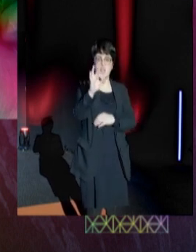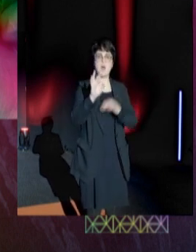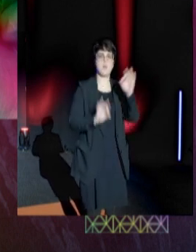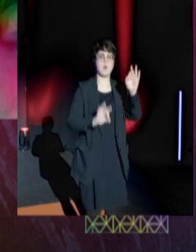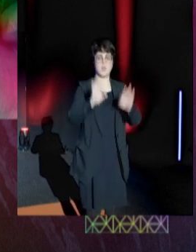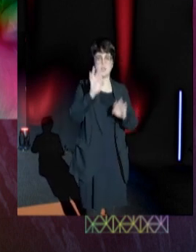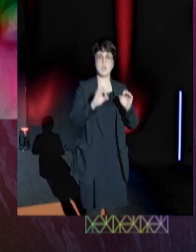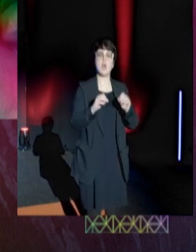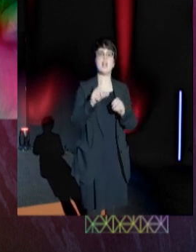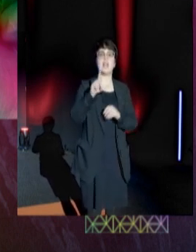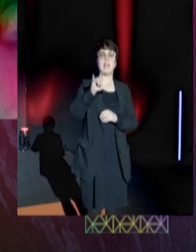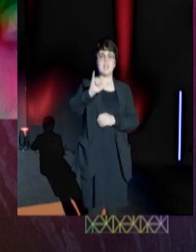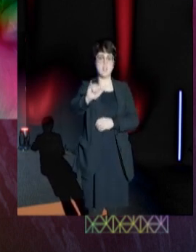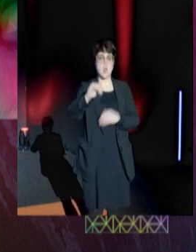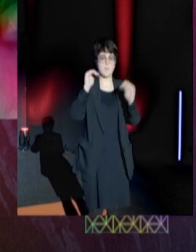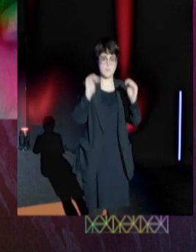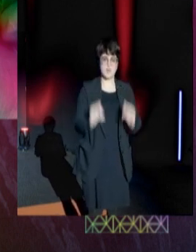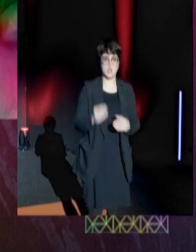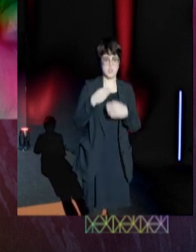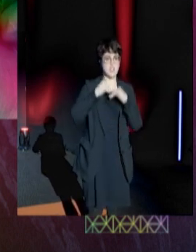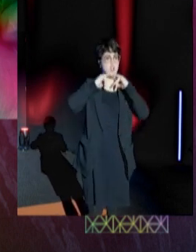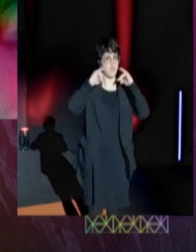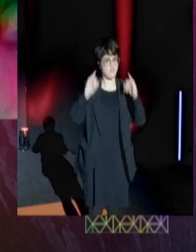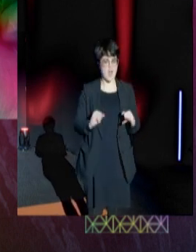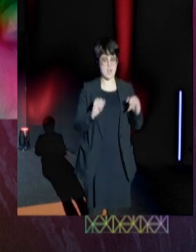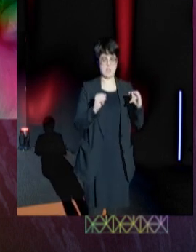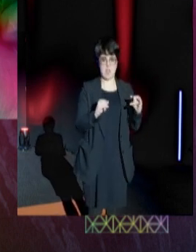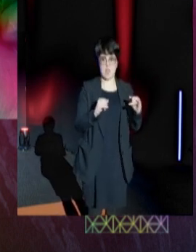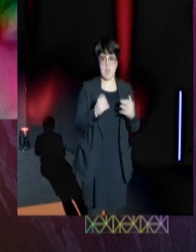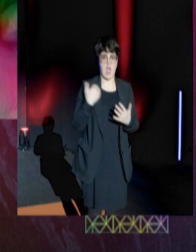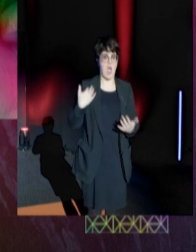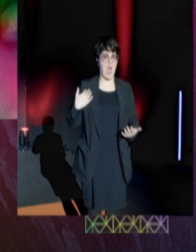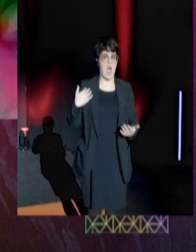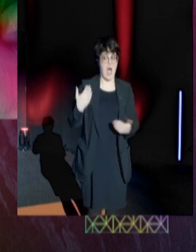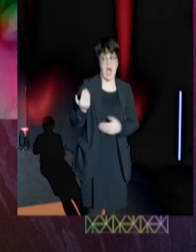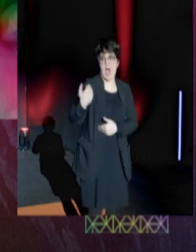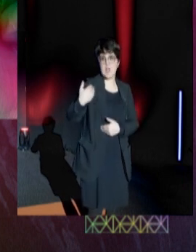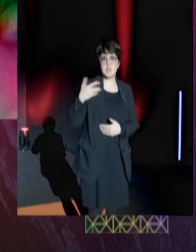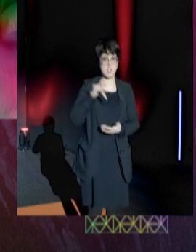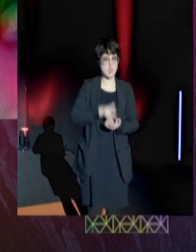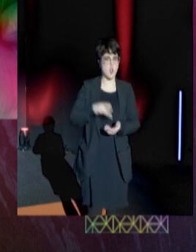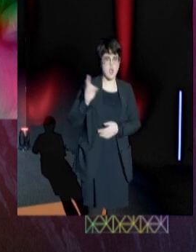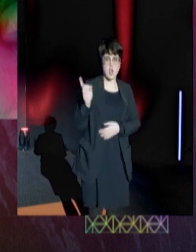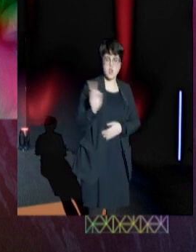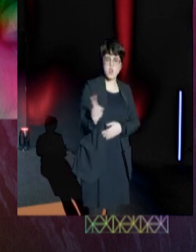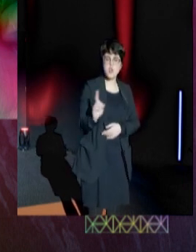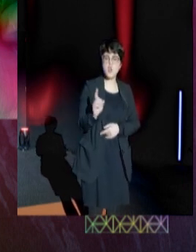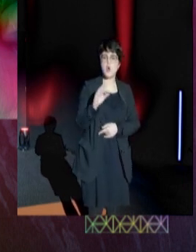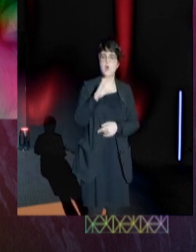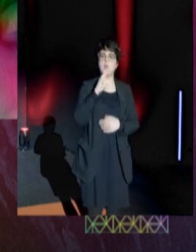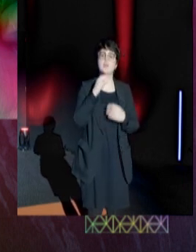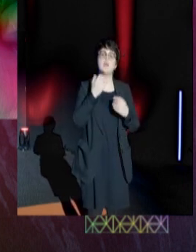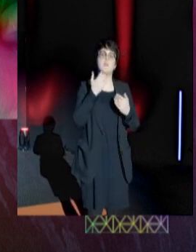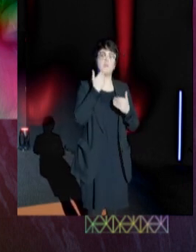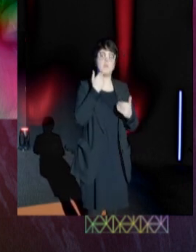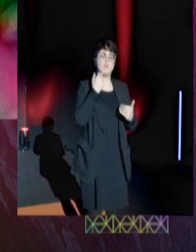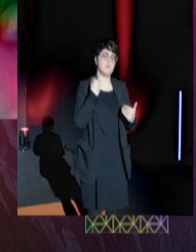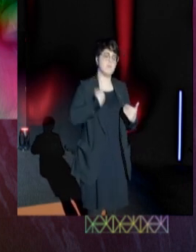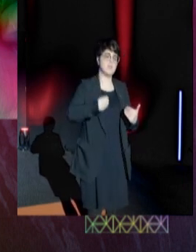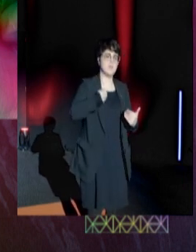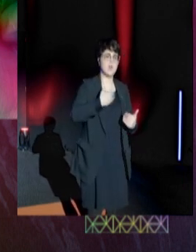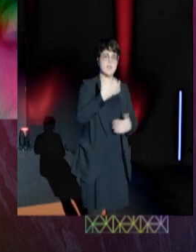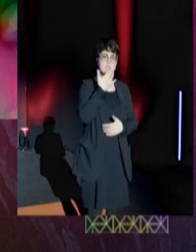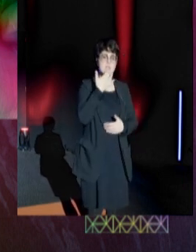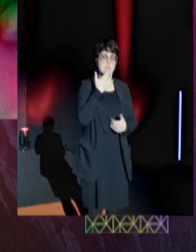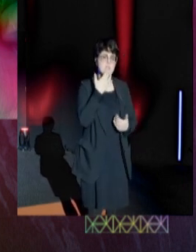menos de litio en una batería jamás se podría haber hecho esto jamás si no es gracias a la generación o a la combinación